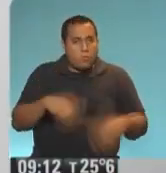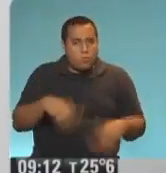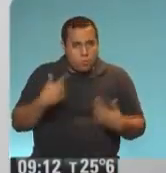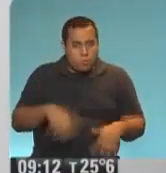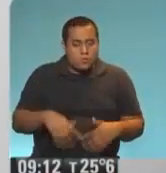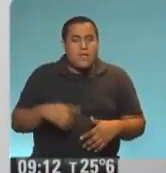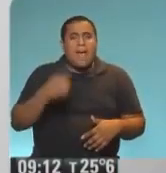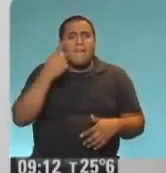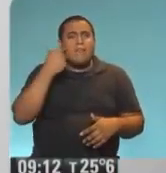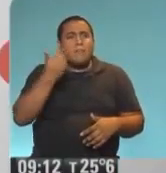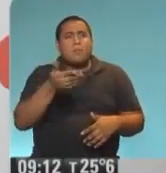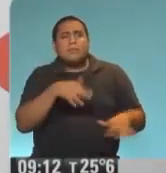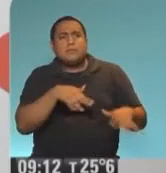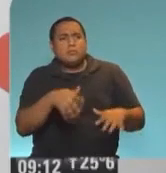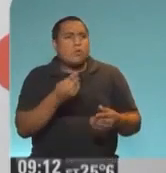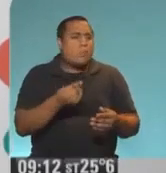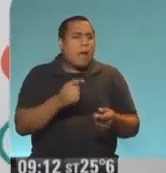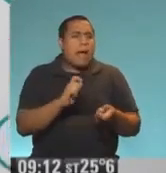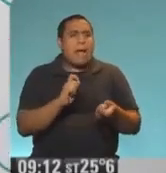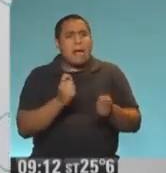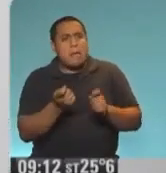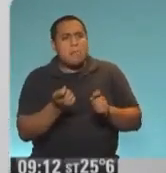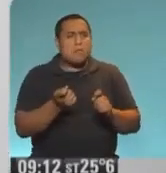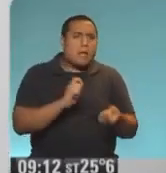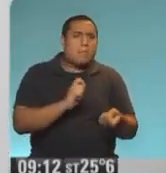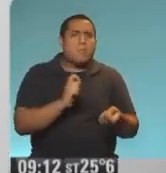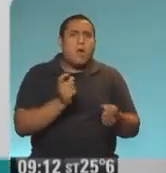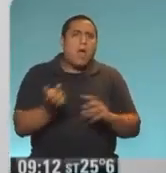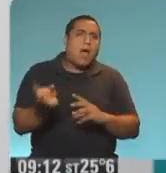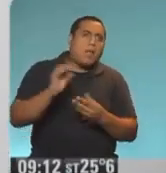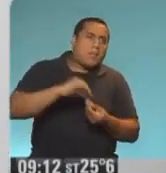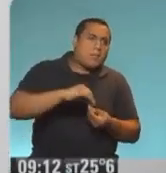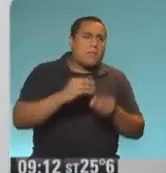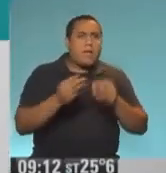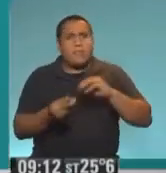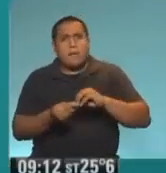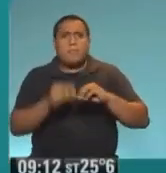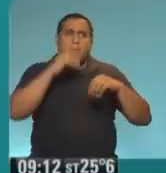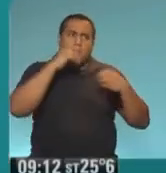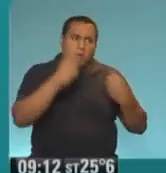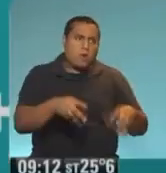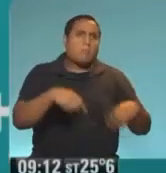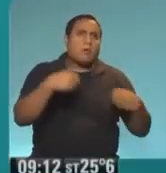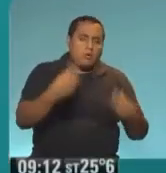que iremos viendo, corrigiendo, mejorando, pero siempre con